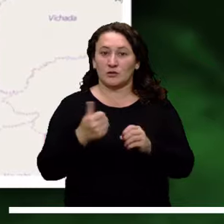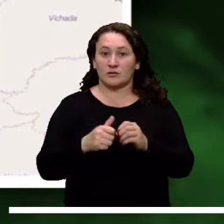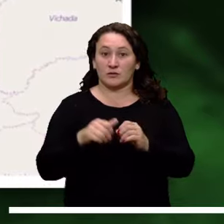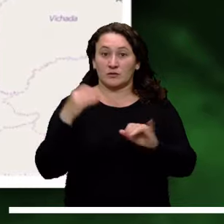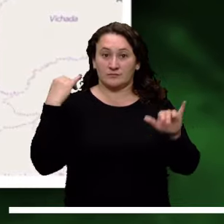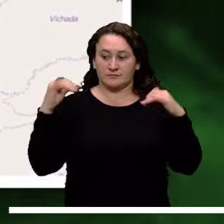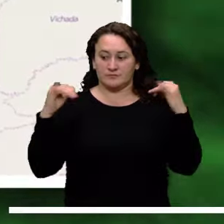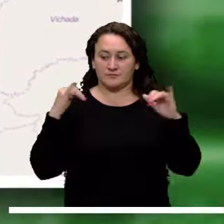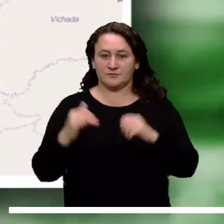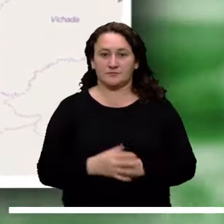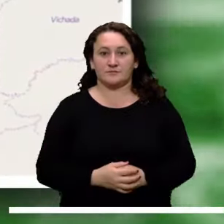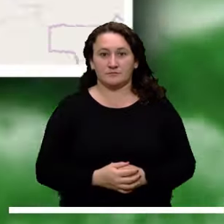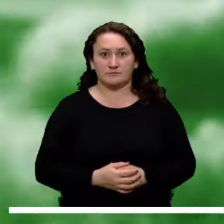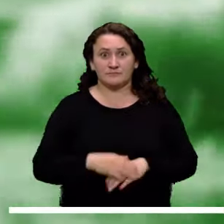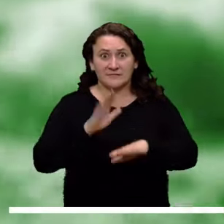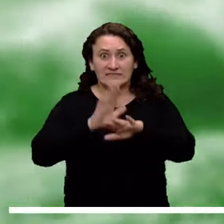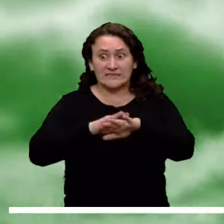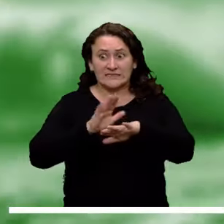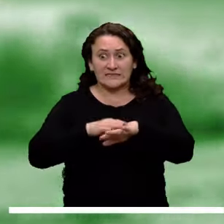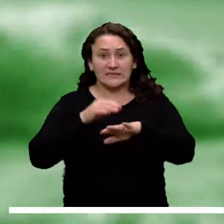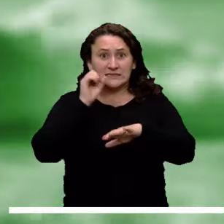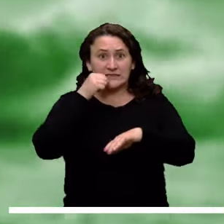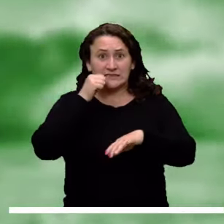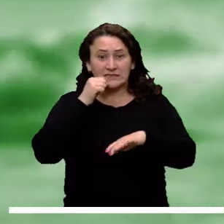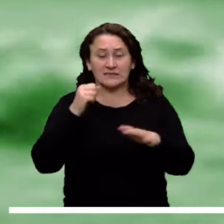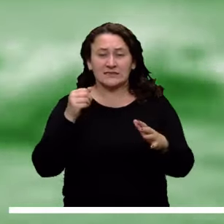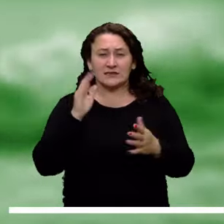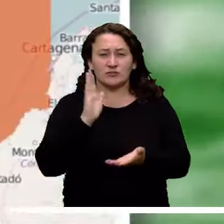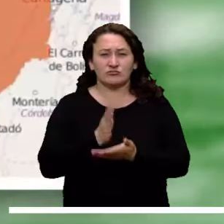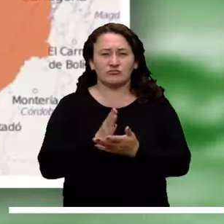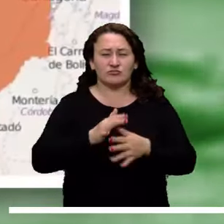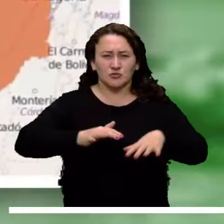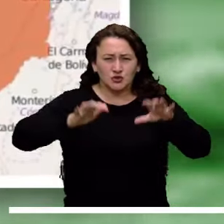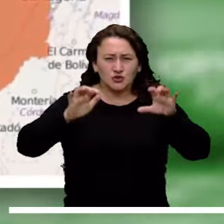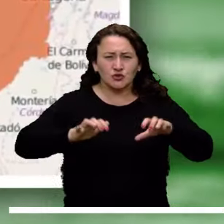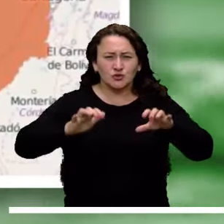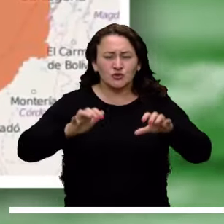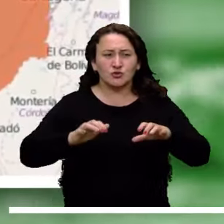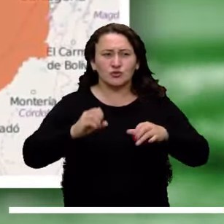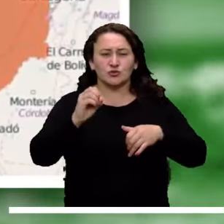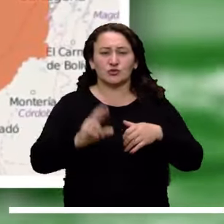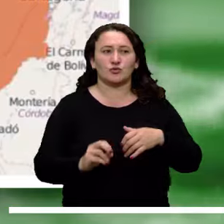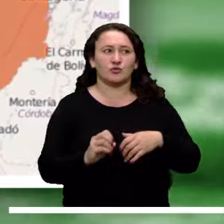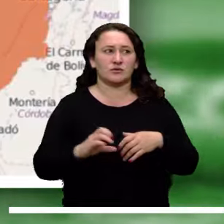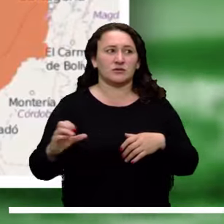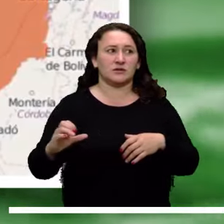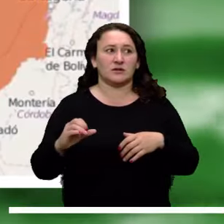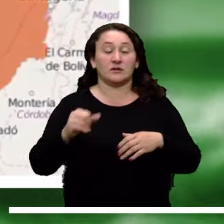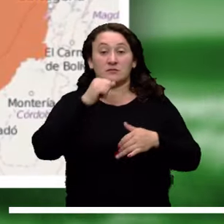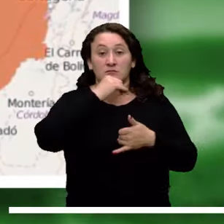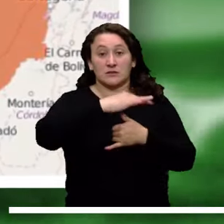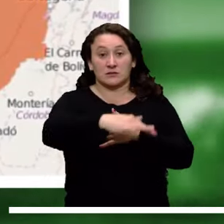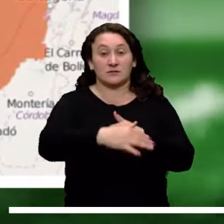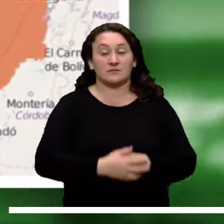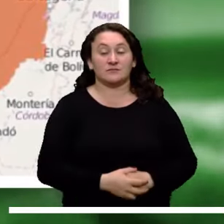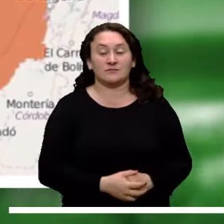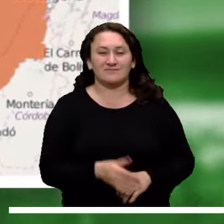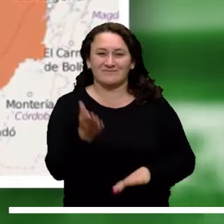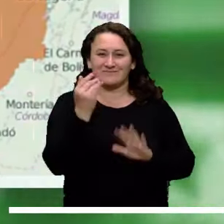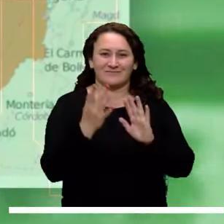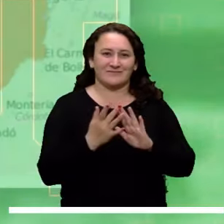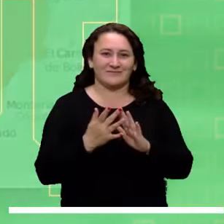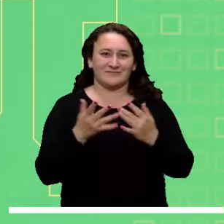en Arauca y Casanare. Se activa la alerta naranja debido al tiempo lluvioso y al suroccidente del Mar